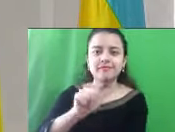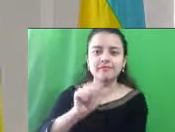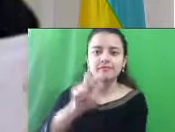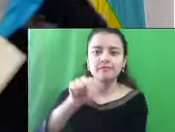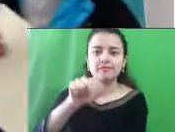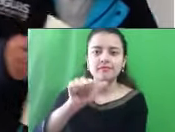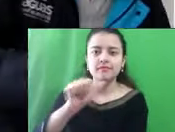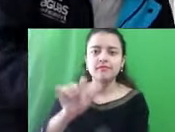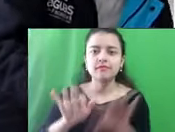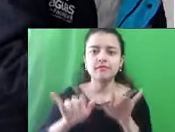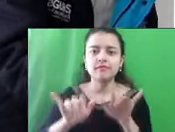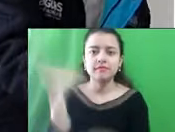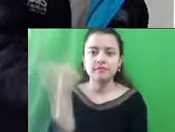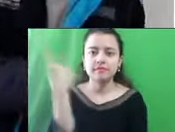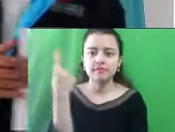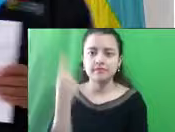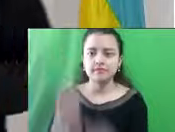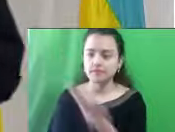general.